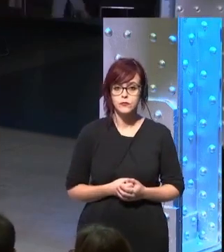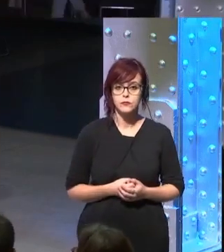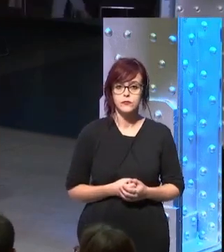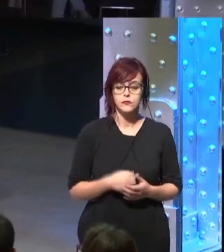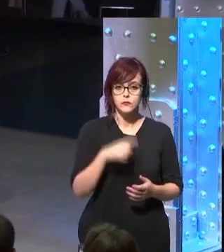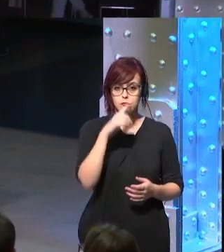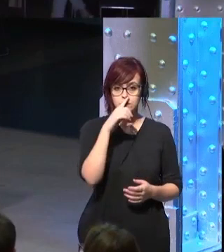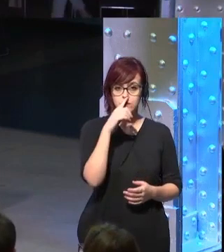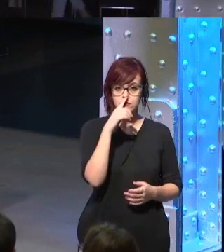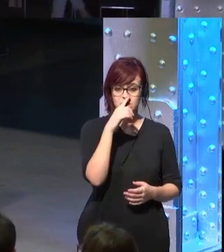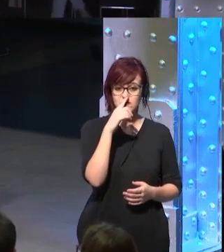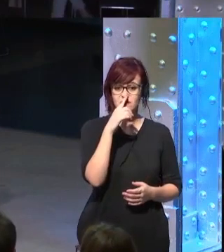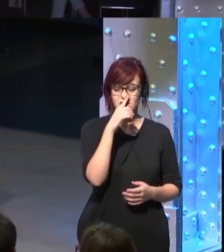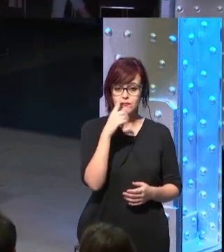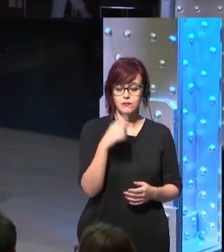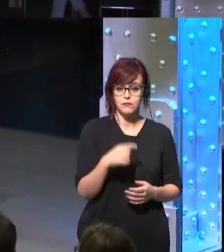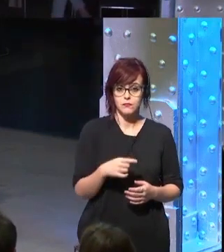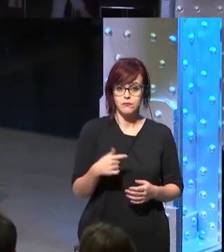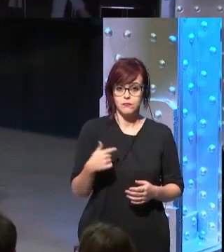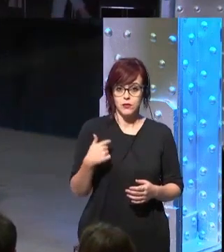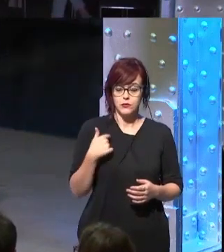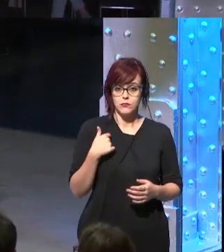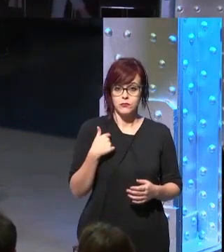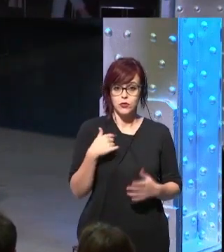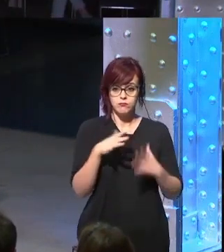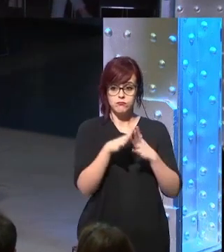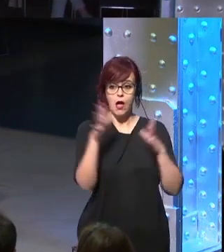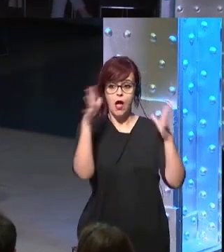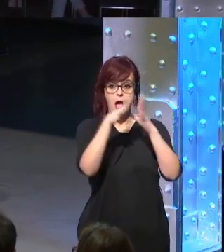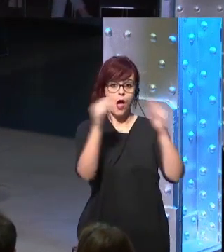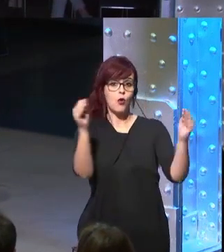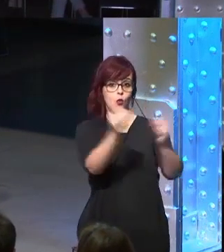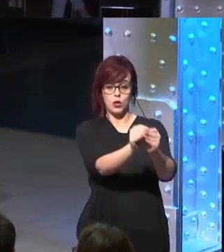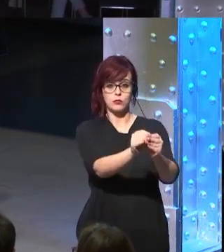I almost completely agree. Estoy prácticamente de acuerdo con usted, la verdad.